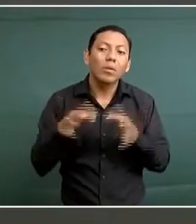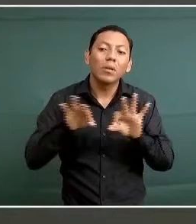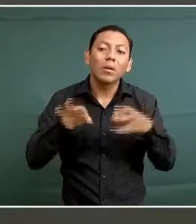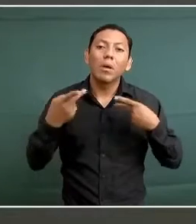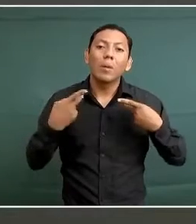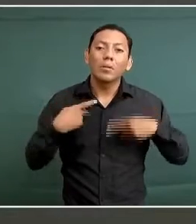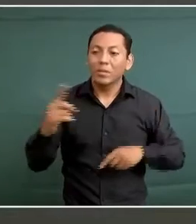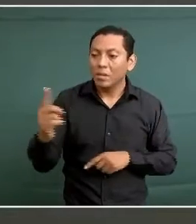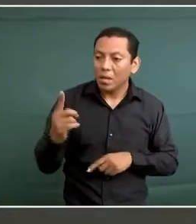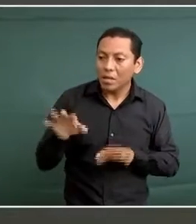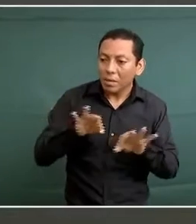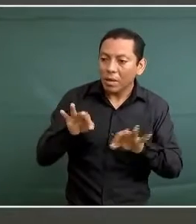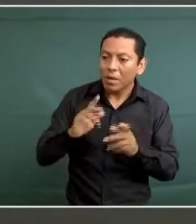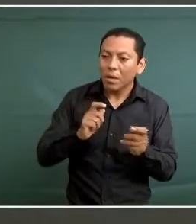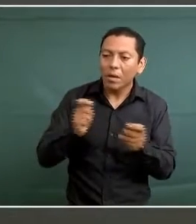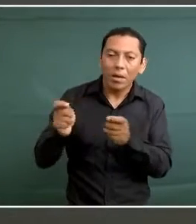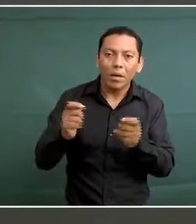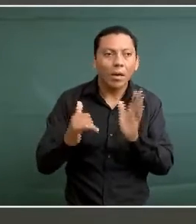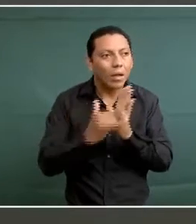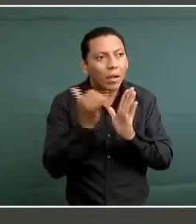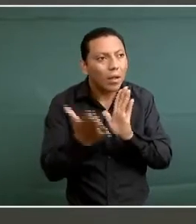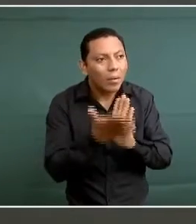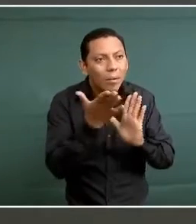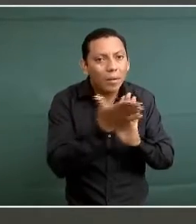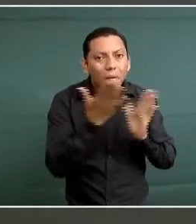a un trabajador de la construcción